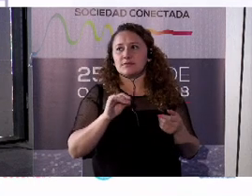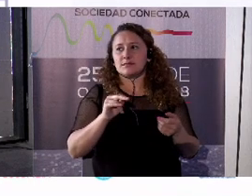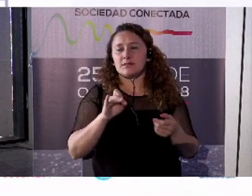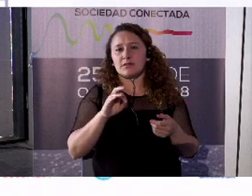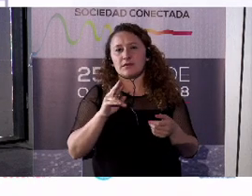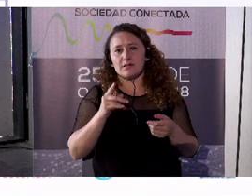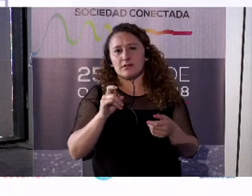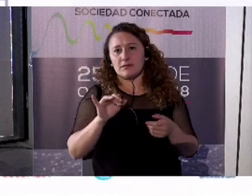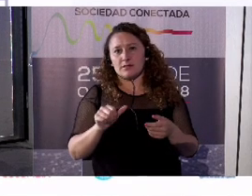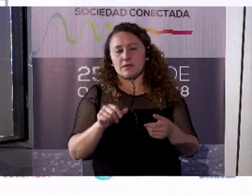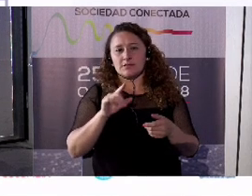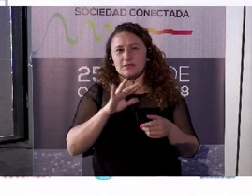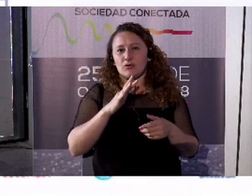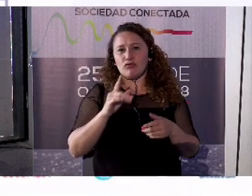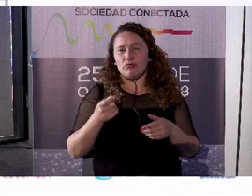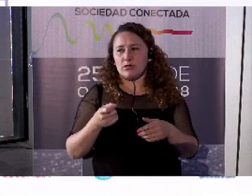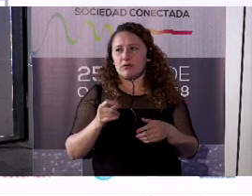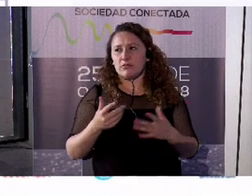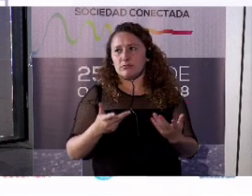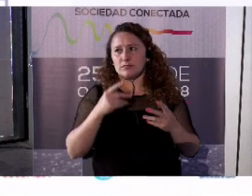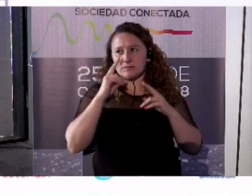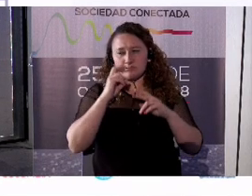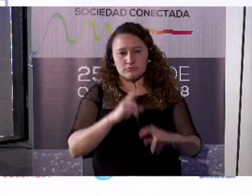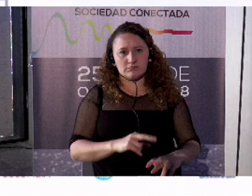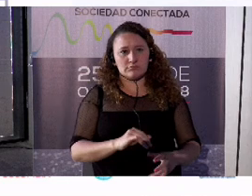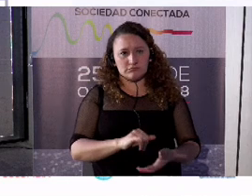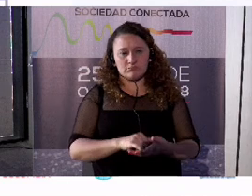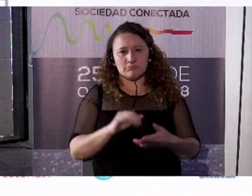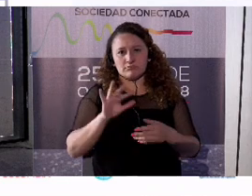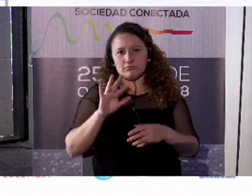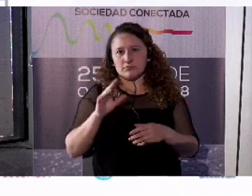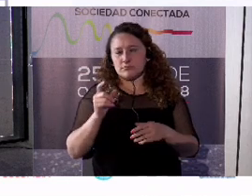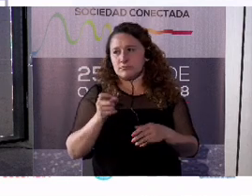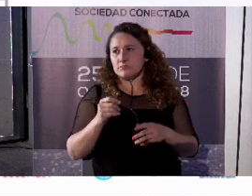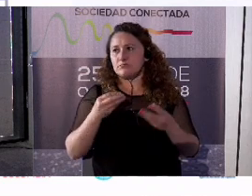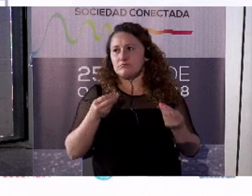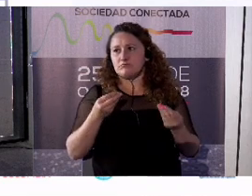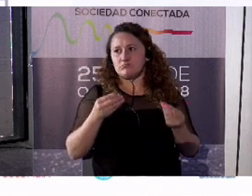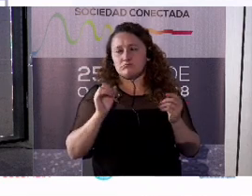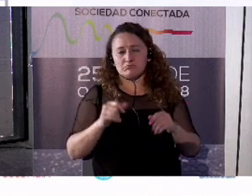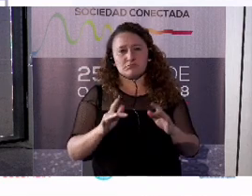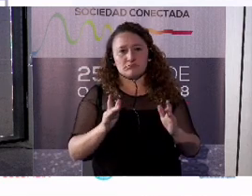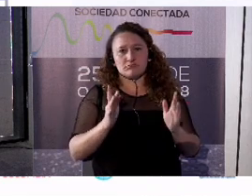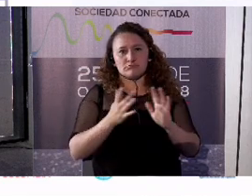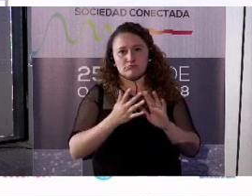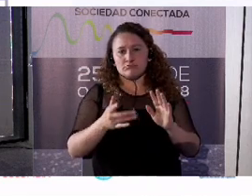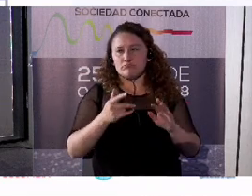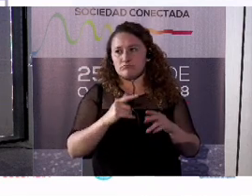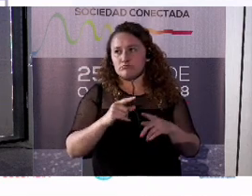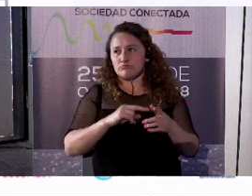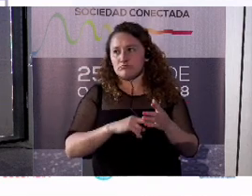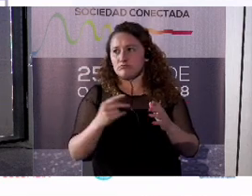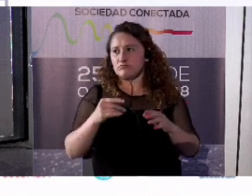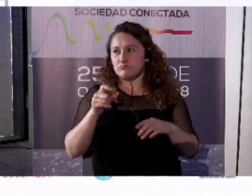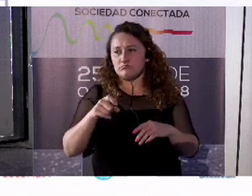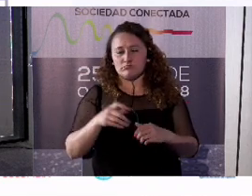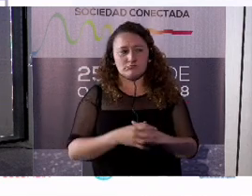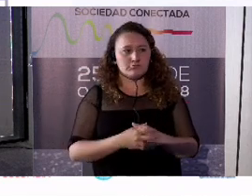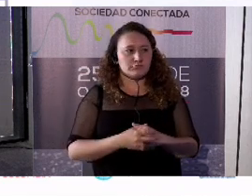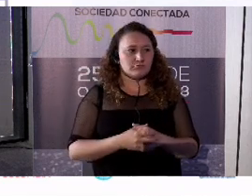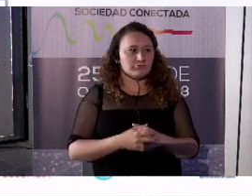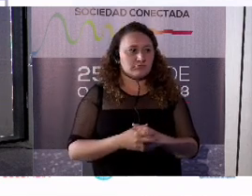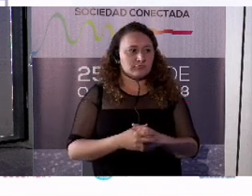5g y la investigación realizada en 5g para poder aplicar las tecnologías inclusive en esas